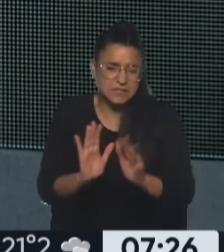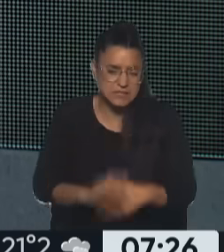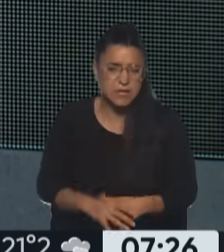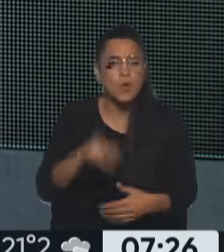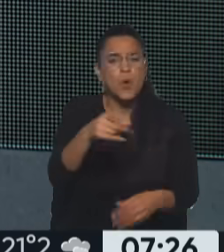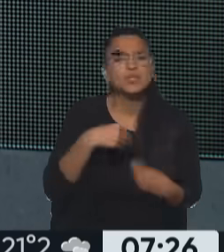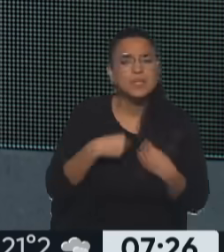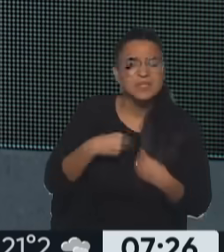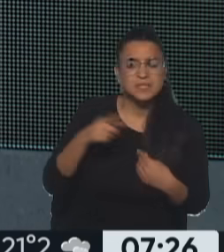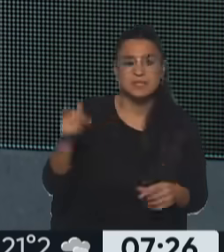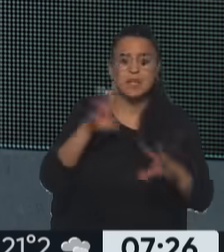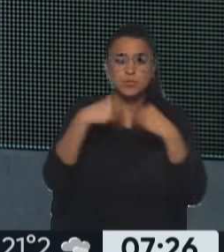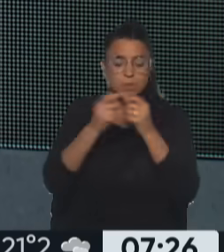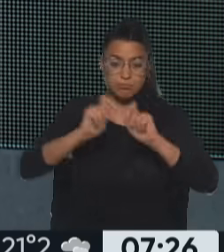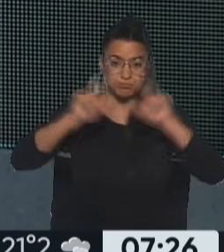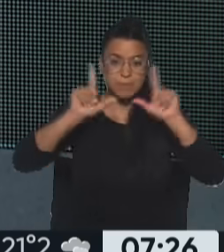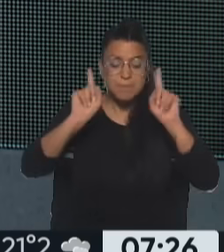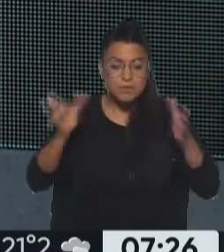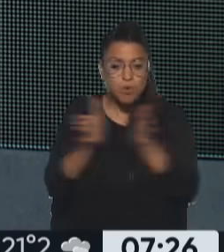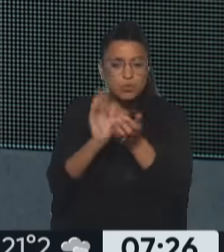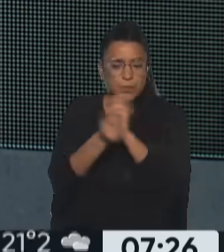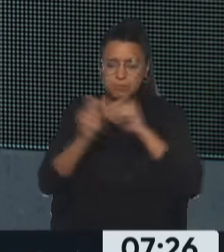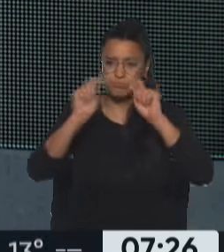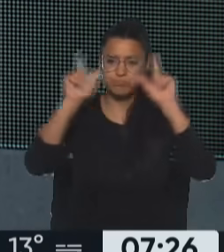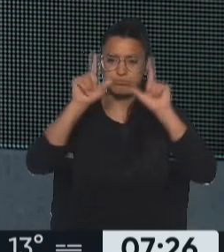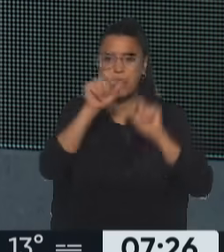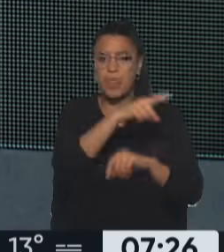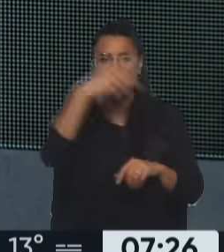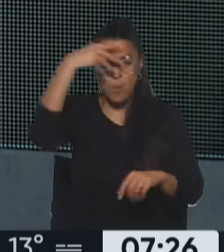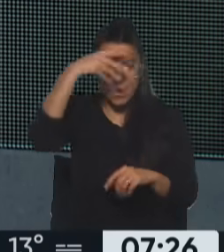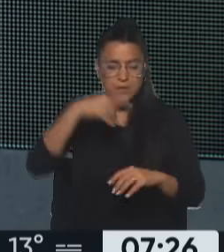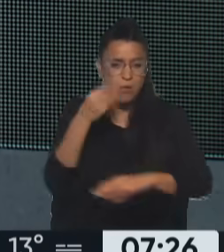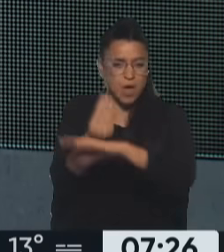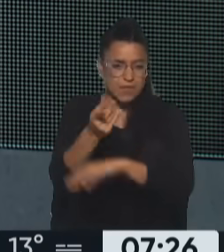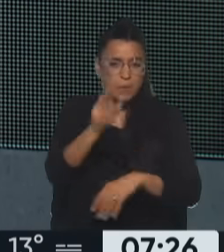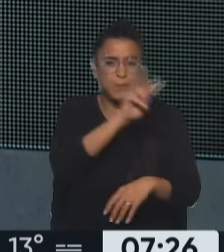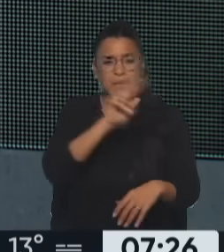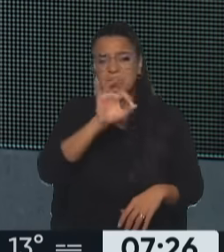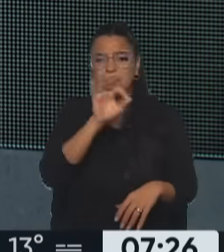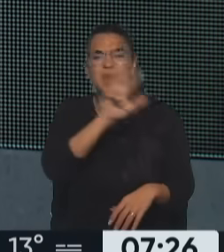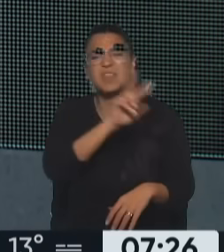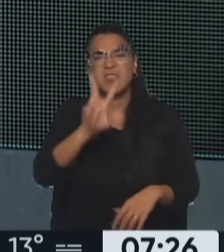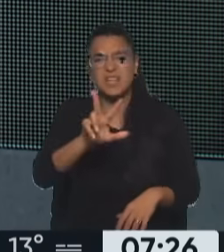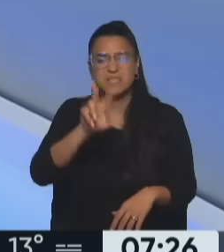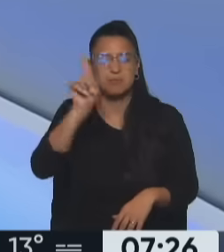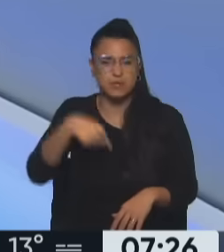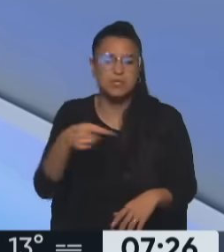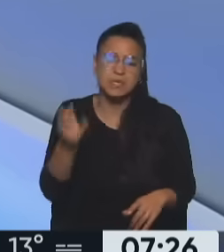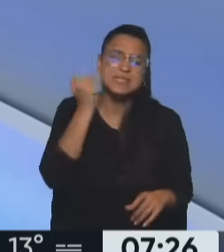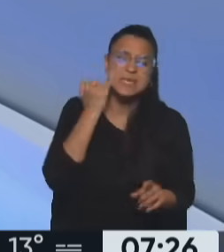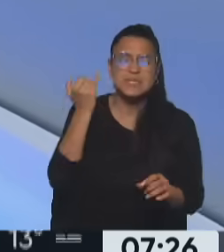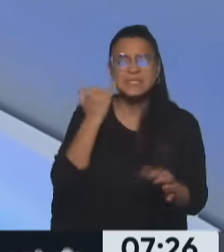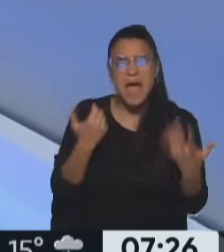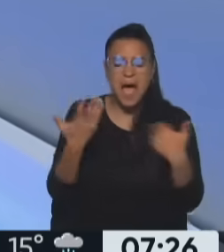¿sentís que sorprendió el resultado al propio Juntos por el Cambio, el resultado de Patricia Bullrich como candidata con el 20 y pico por ciento, 23%? Sí, ya había